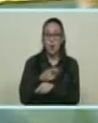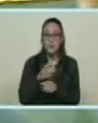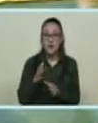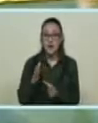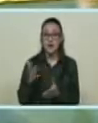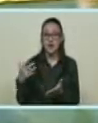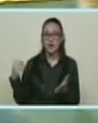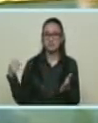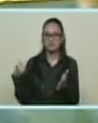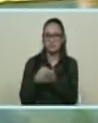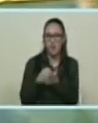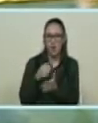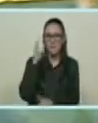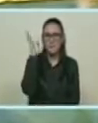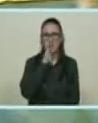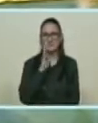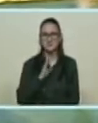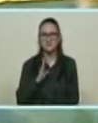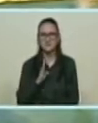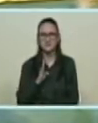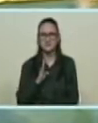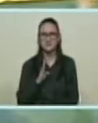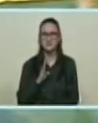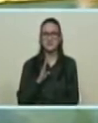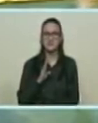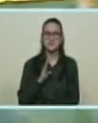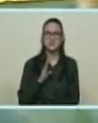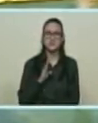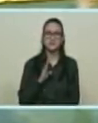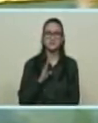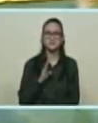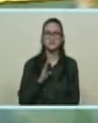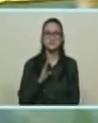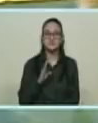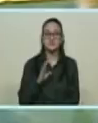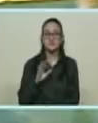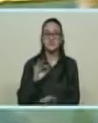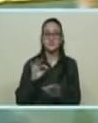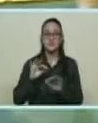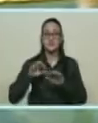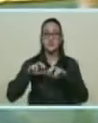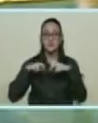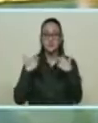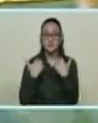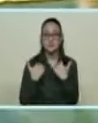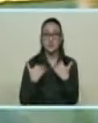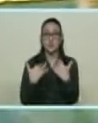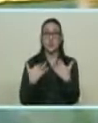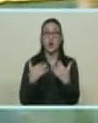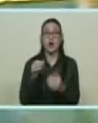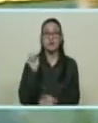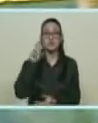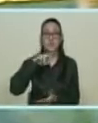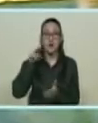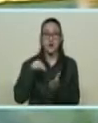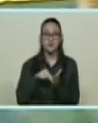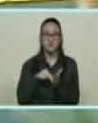gobierno golpista de Brasil, la plenipotenciaria y magna Asamblea Nacional